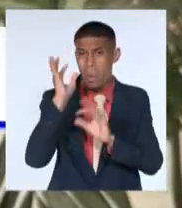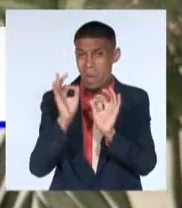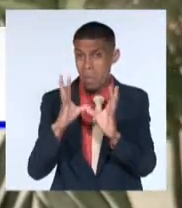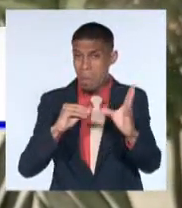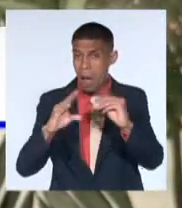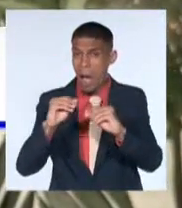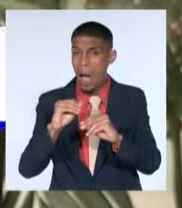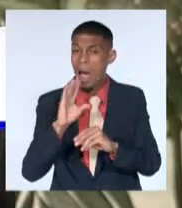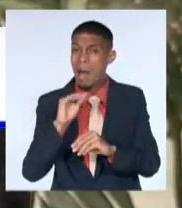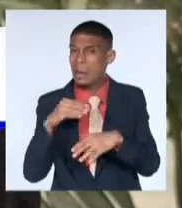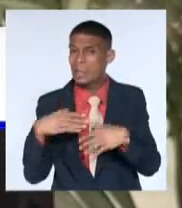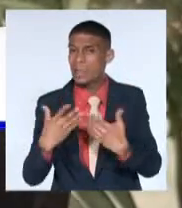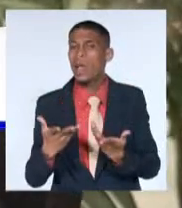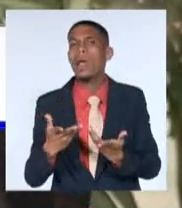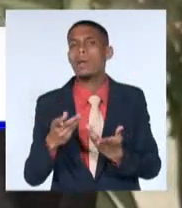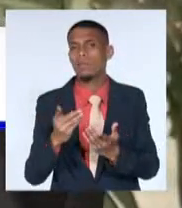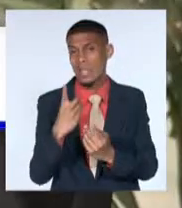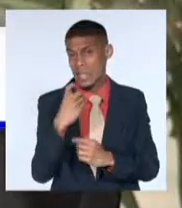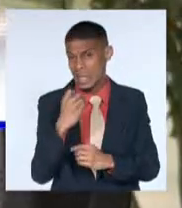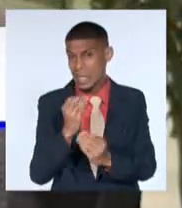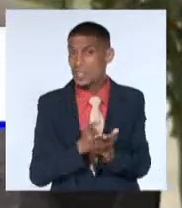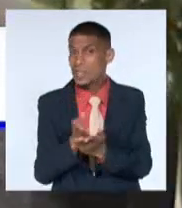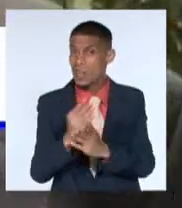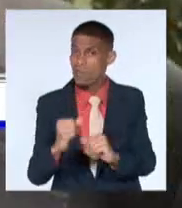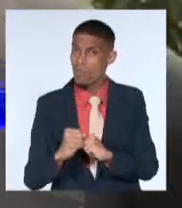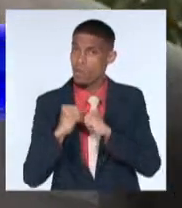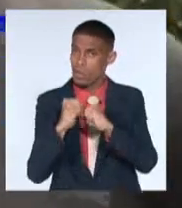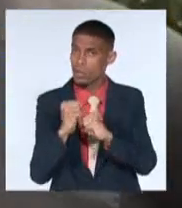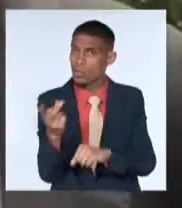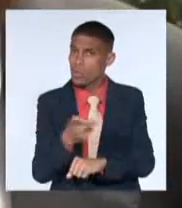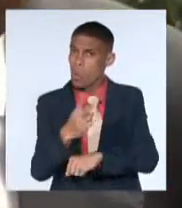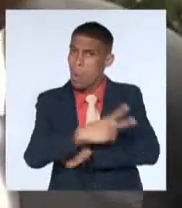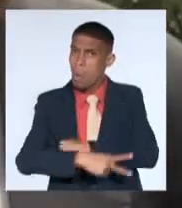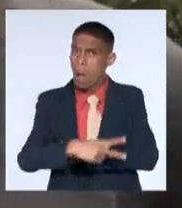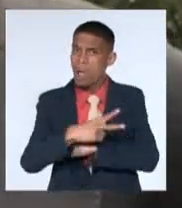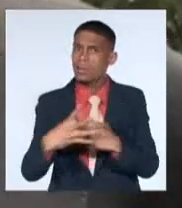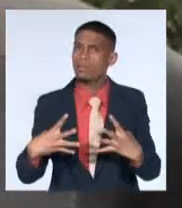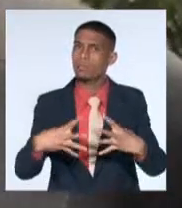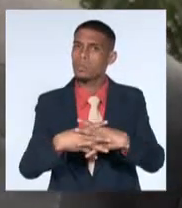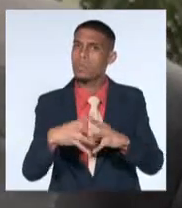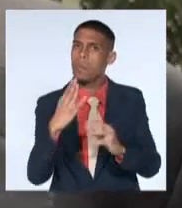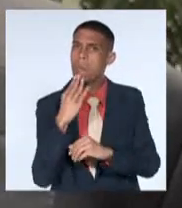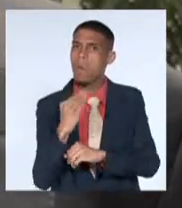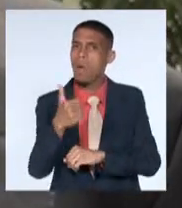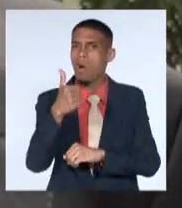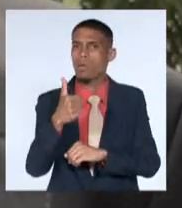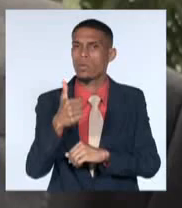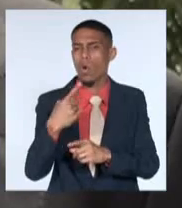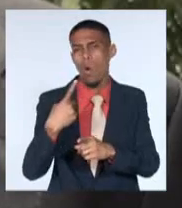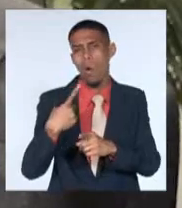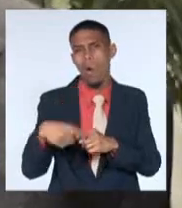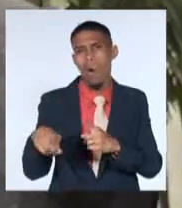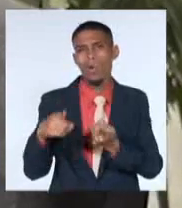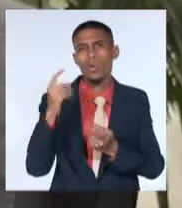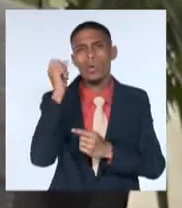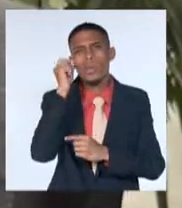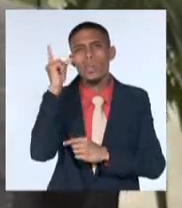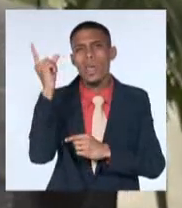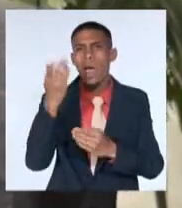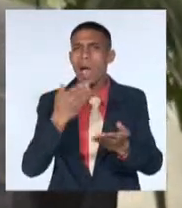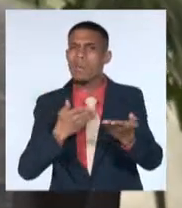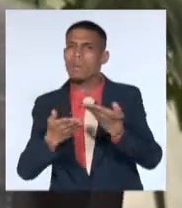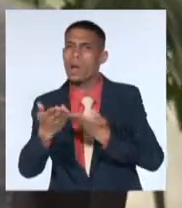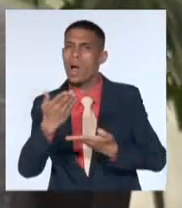de la necesidad de fortalecer los vínculos entre Sri Lanka y Cuba. También intercambiamos opiniones sobre